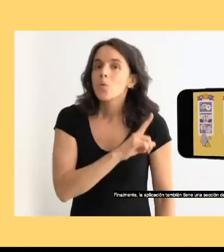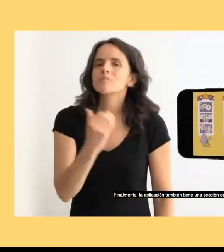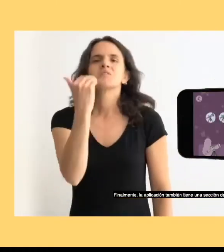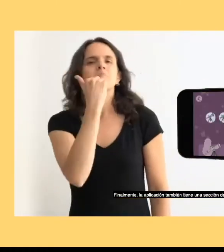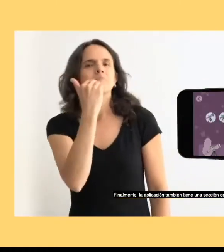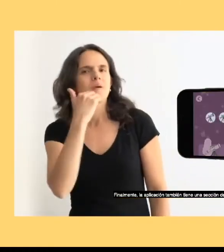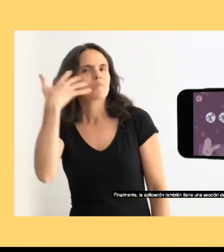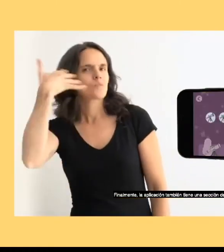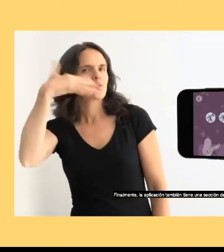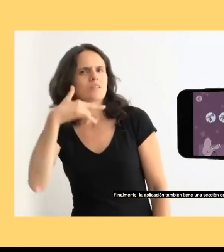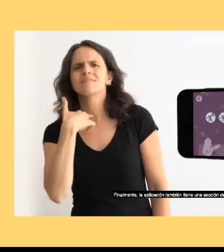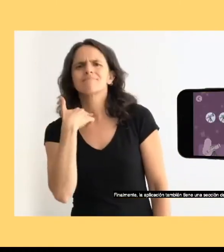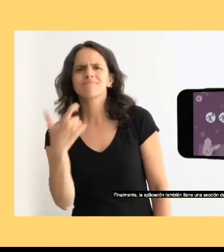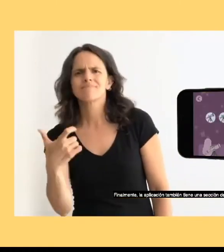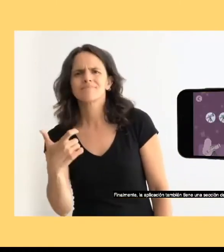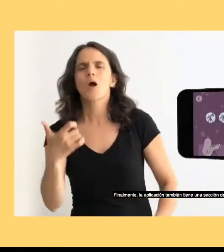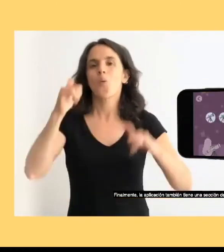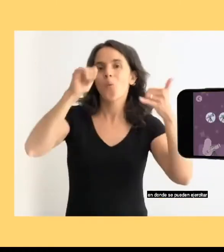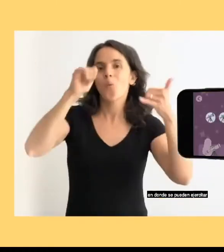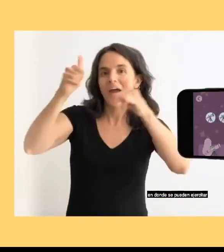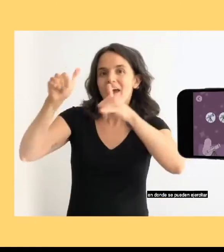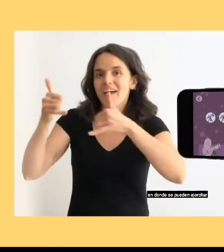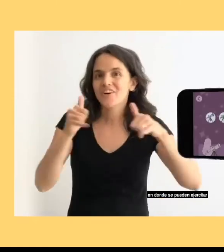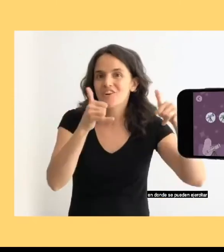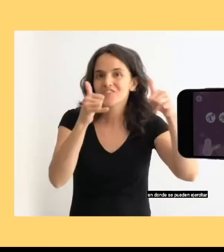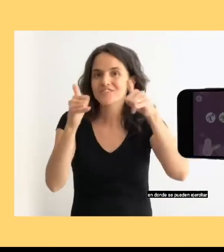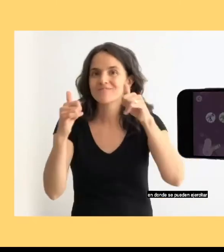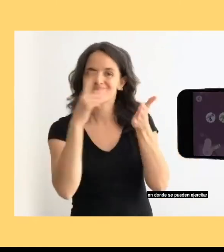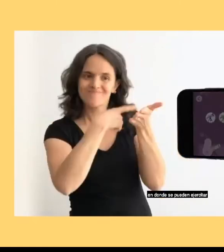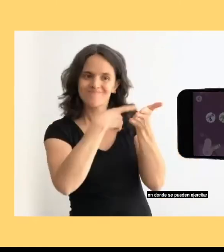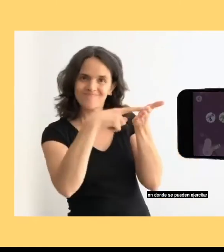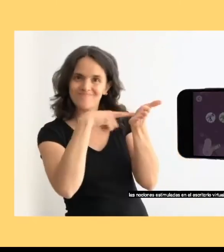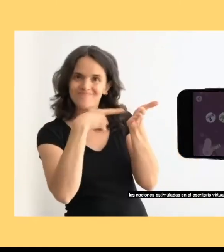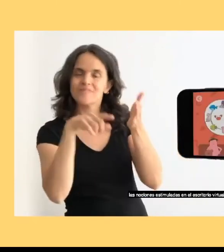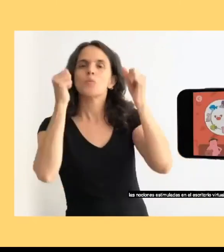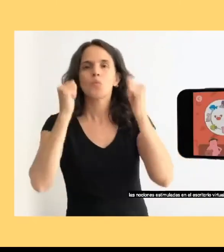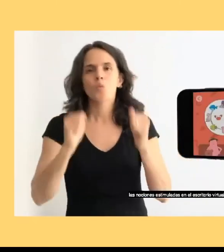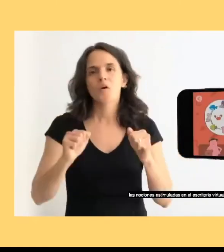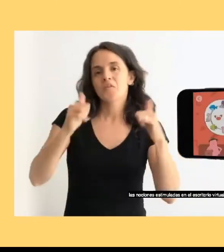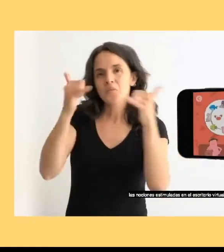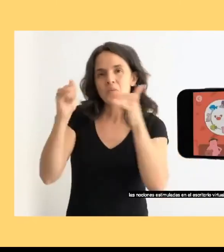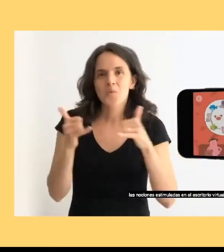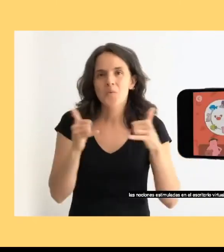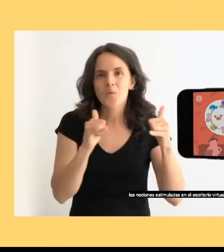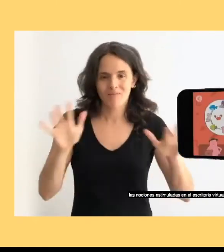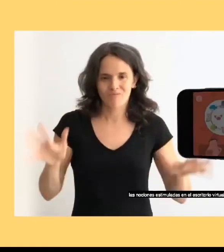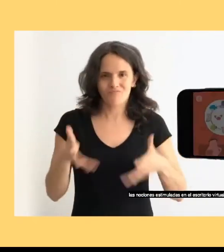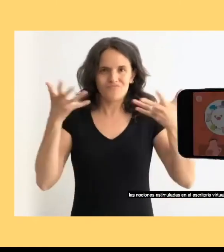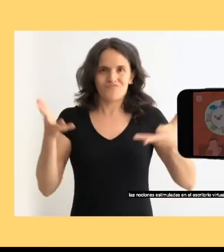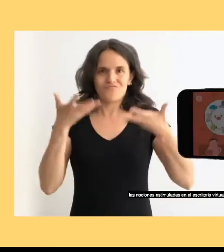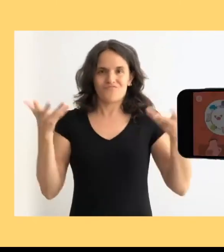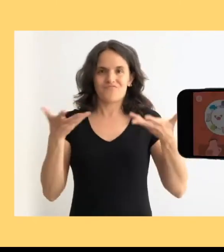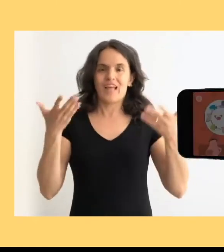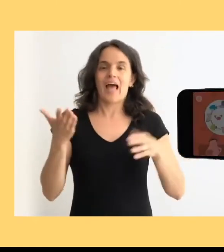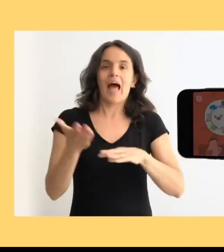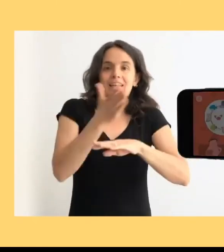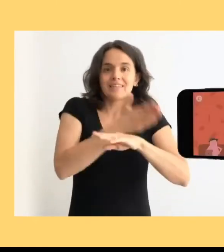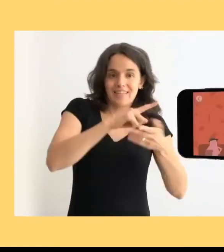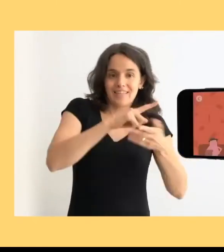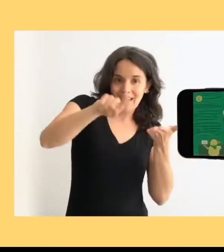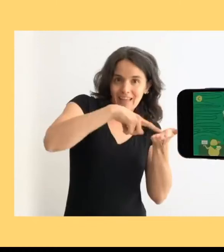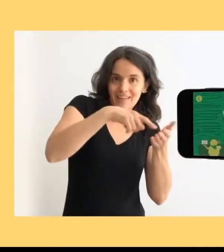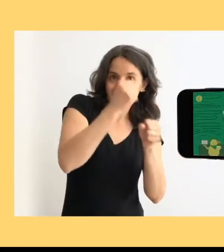Finalmente, la aplicación también tiene una sección de juegos en donde se pueden ejercitar las nociones estimuladas en el escritorio virtual.